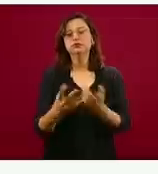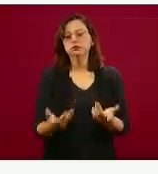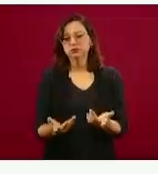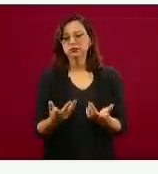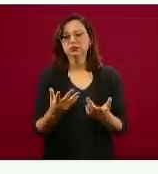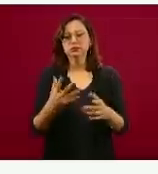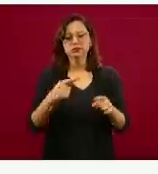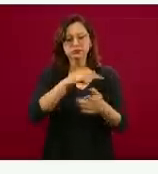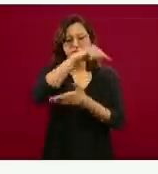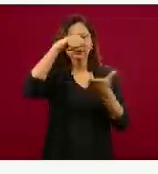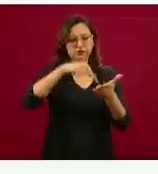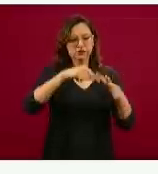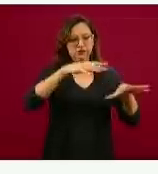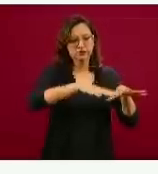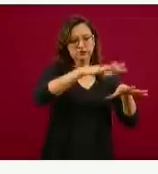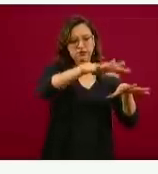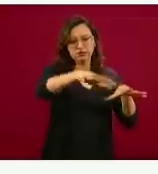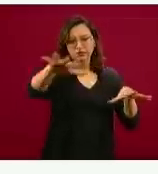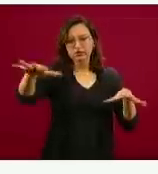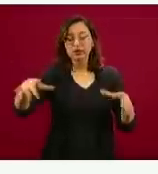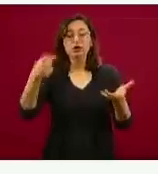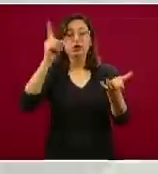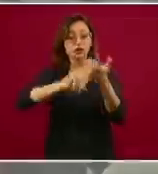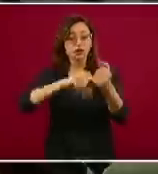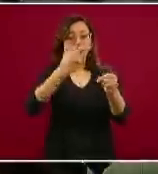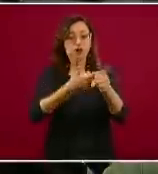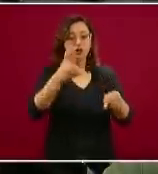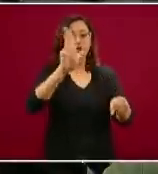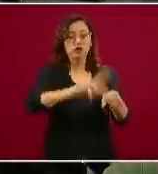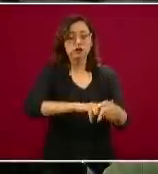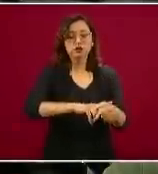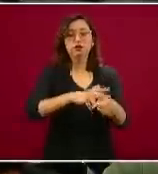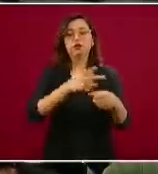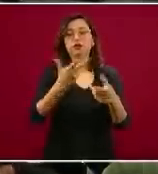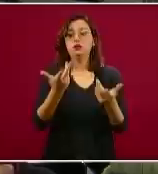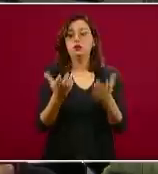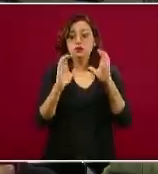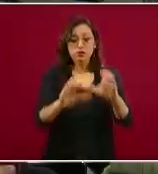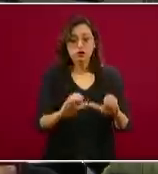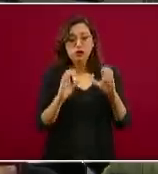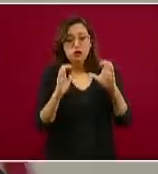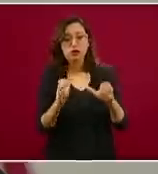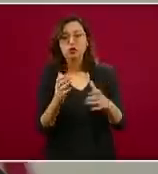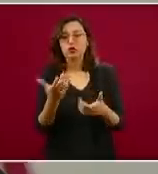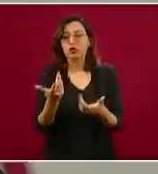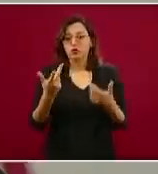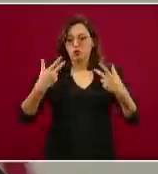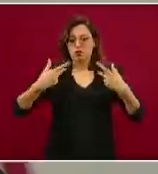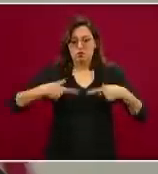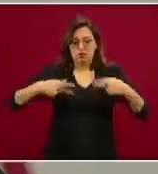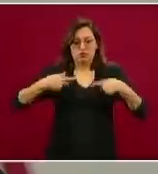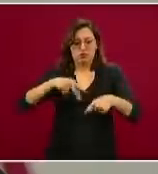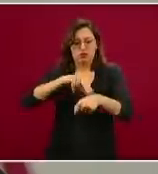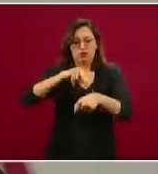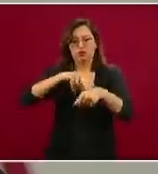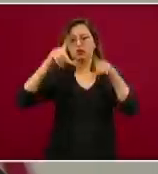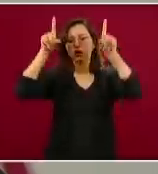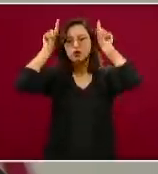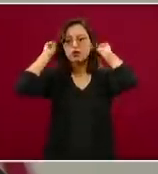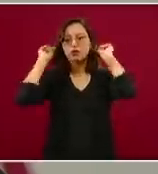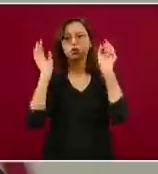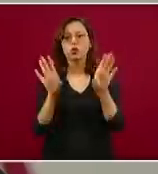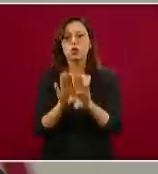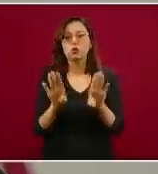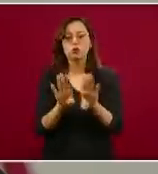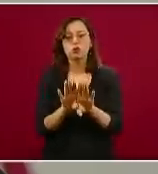distintos espacios. Tanto en los hospitales, ayer nos preguntaban qué medidas de precaución deben usar el personal de salud y hemos